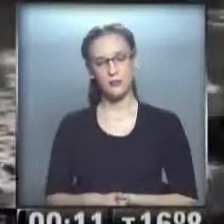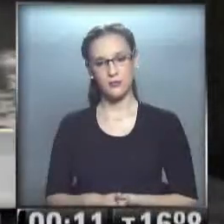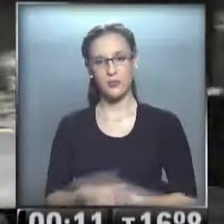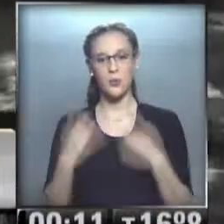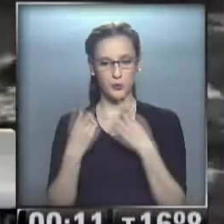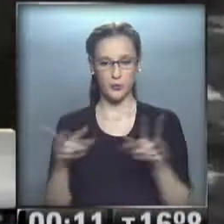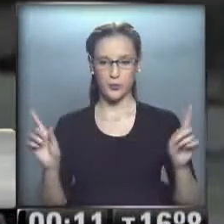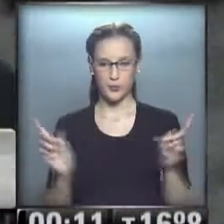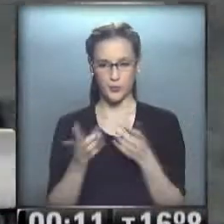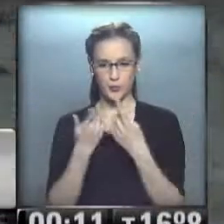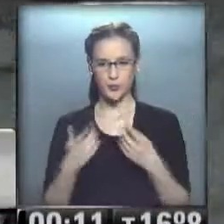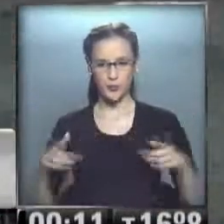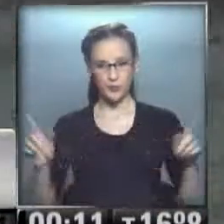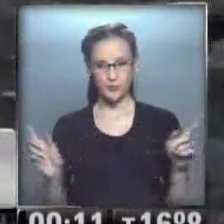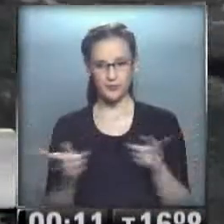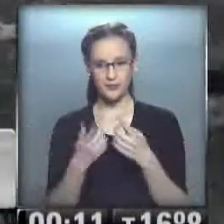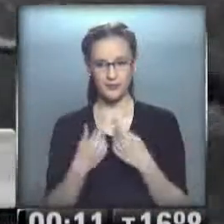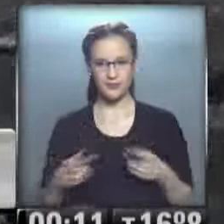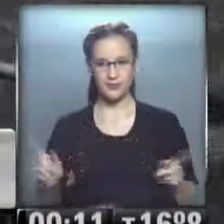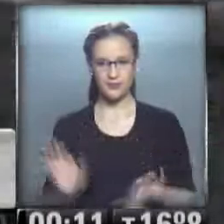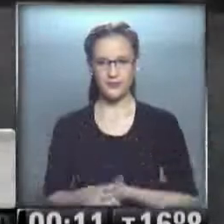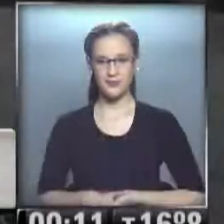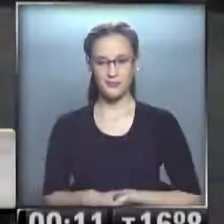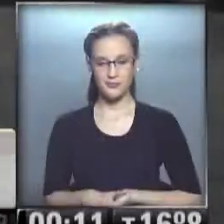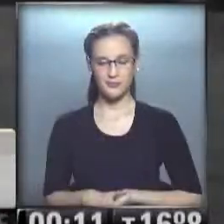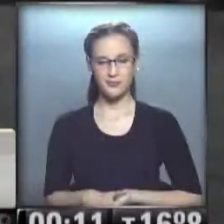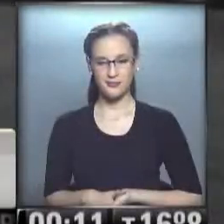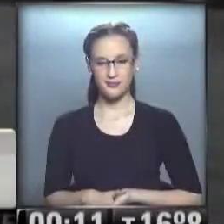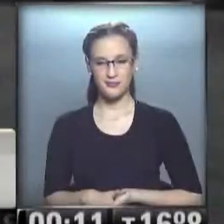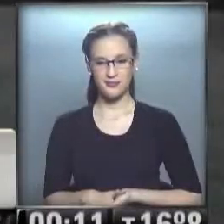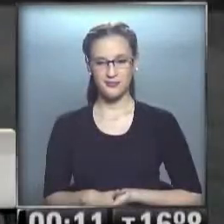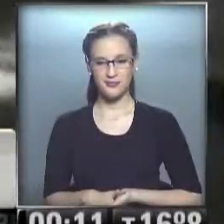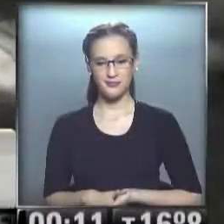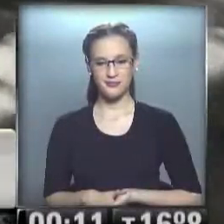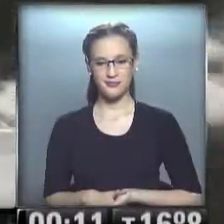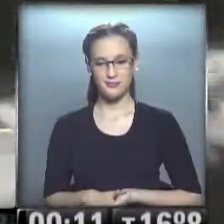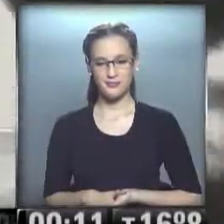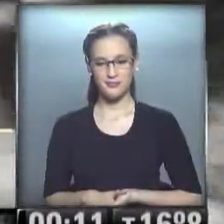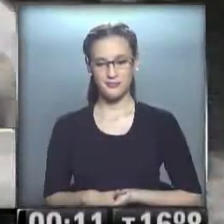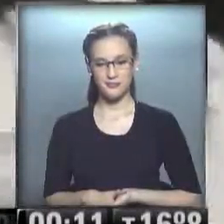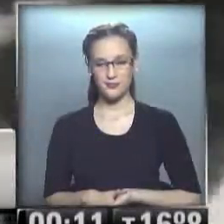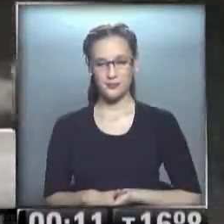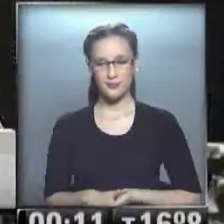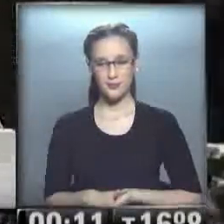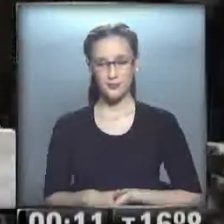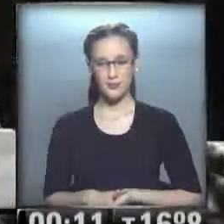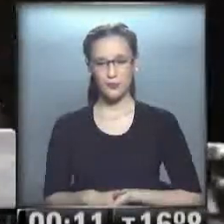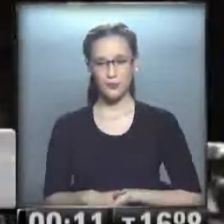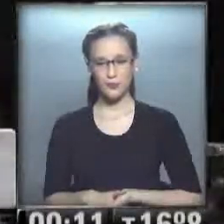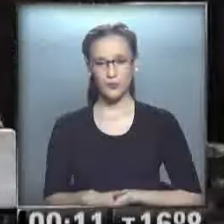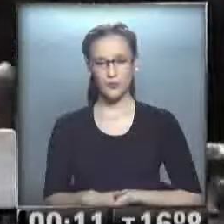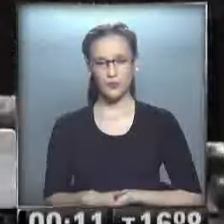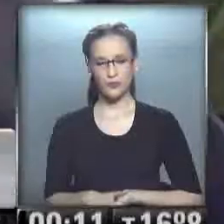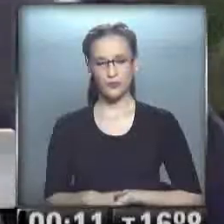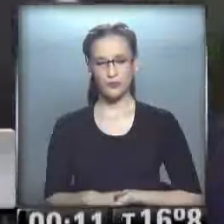Cargando mi hacha, subiendo la montaña, madera y acero es todo lo que